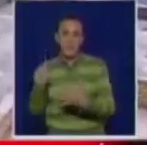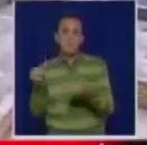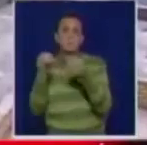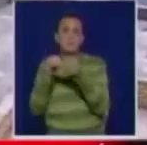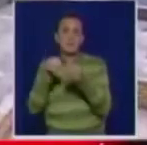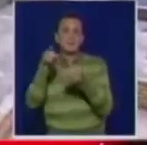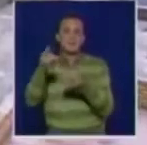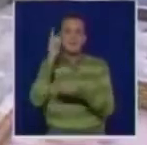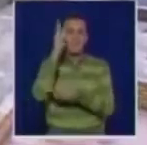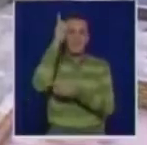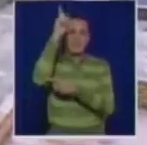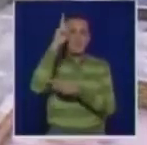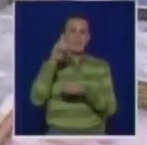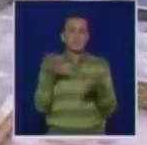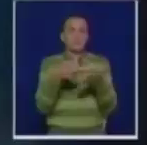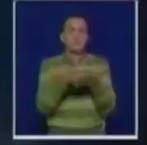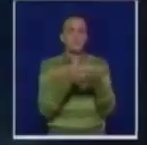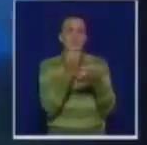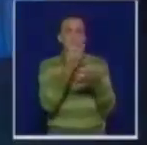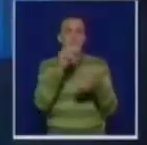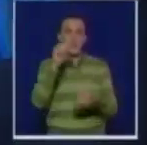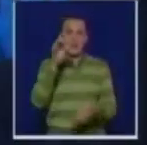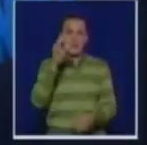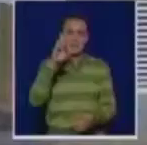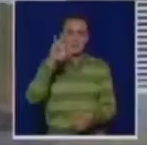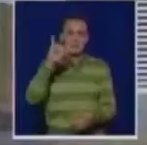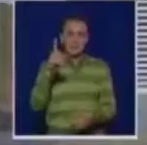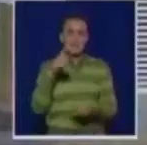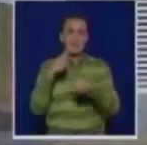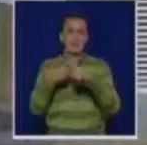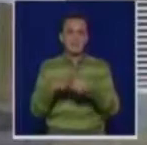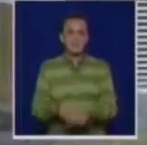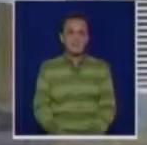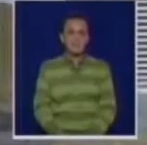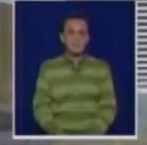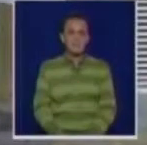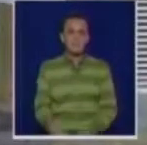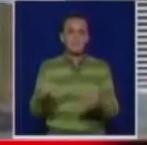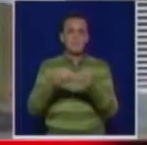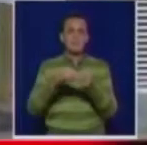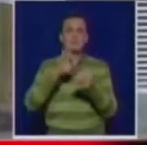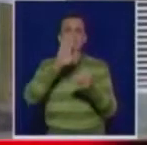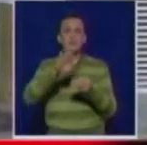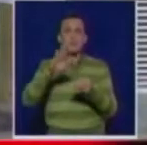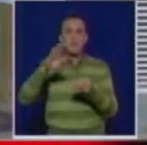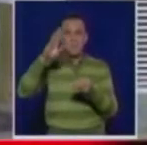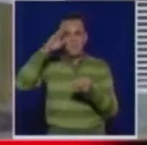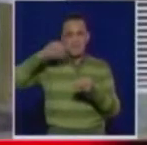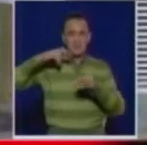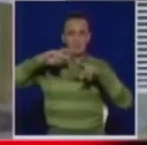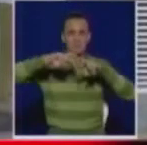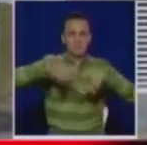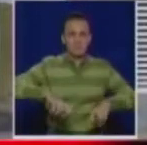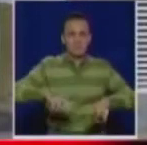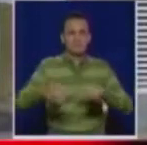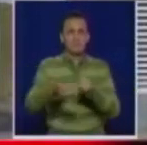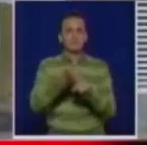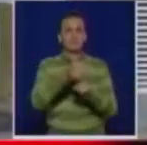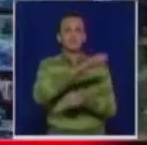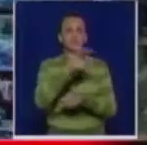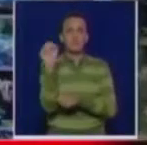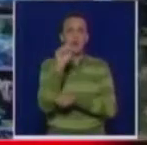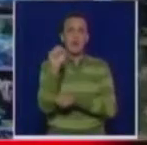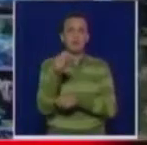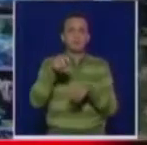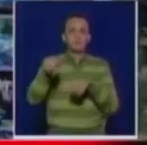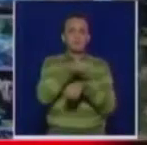congresista del partido de la U, Astrid Sánchez. En operaciones militares se permitió interceptar un vehículo de servicio público en el que se movilizaban